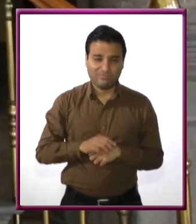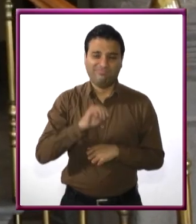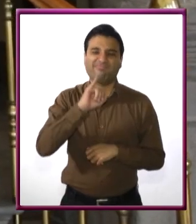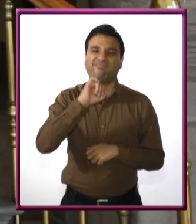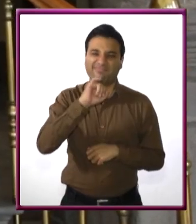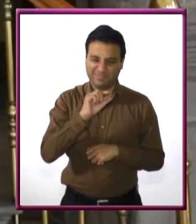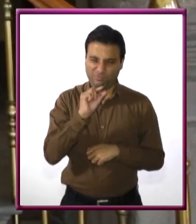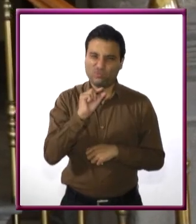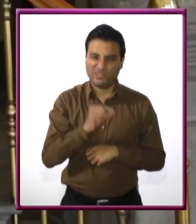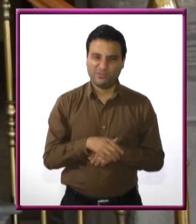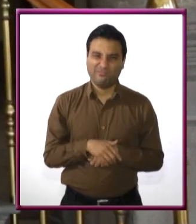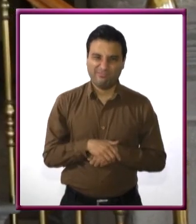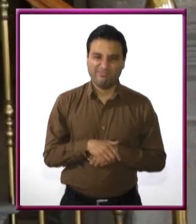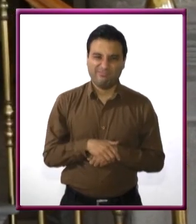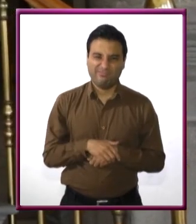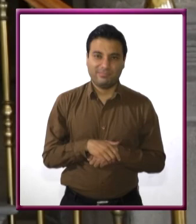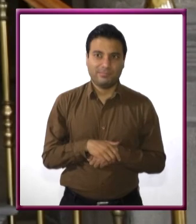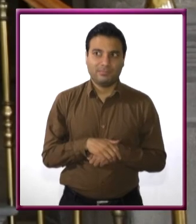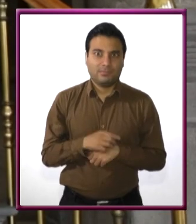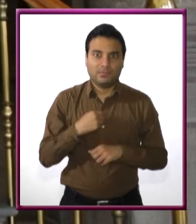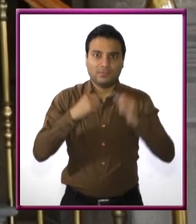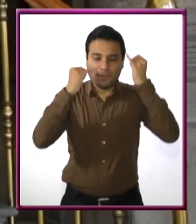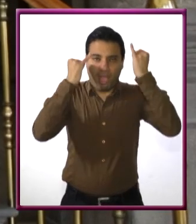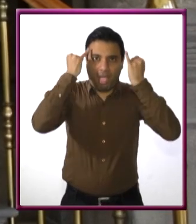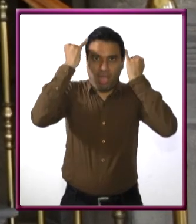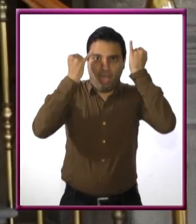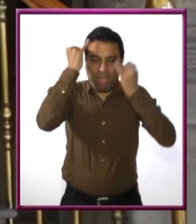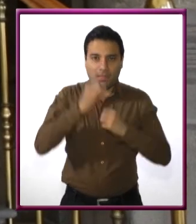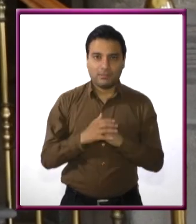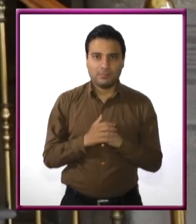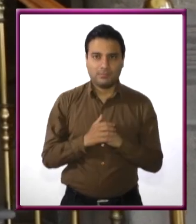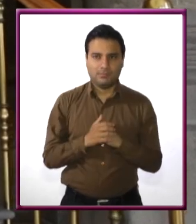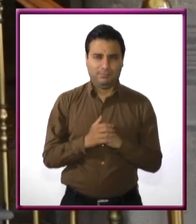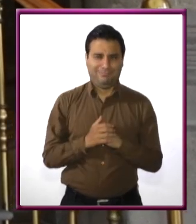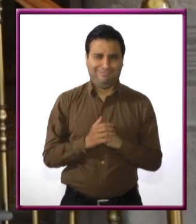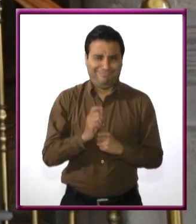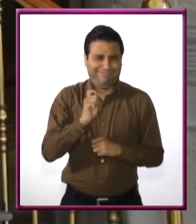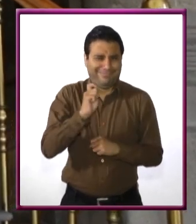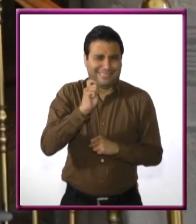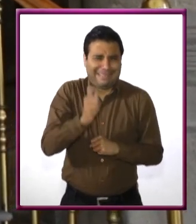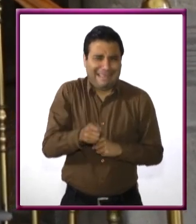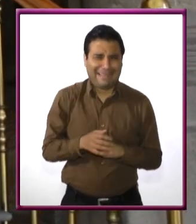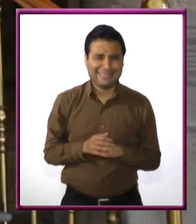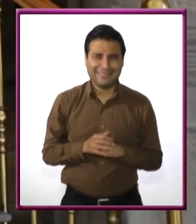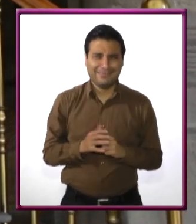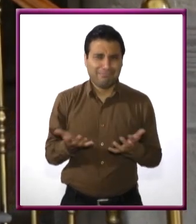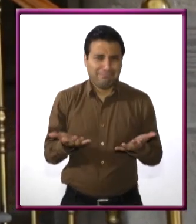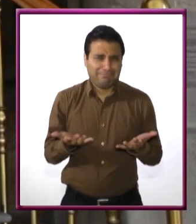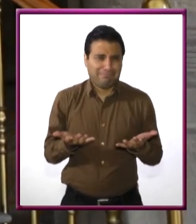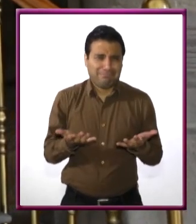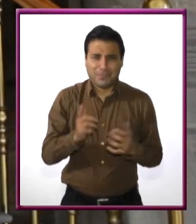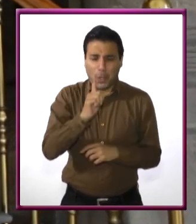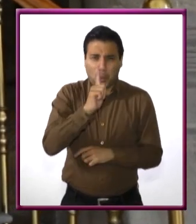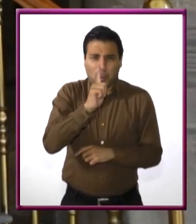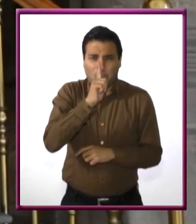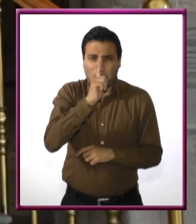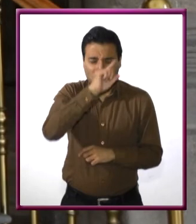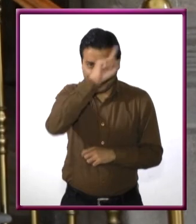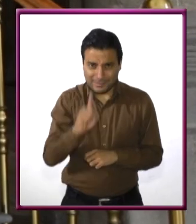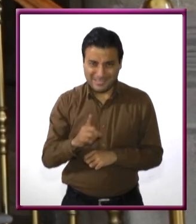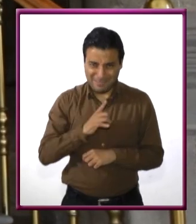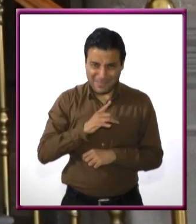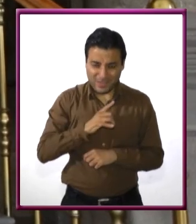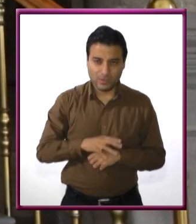truenos? Sí, un poquito. Es que la verdad me imagino cosas muy feas. ¿Cosas feas como qué? Si solo es electricidad, ¿recuerdas a